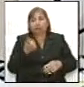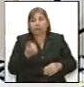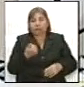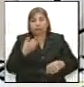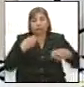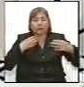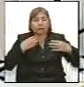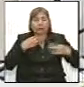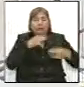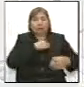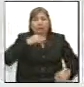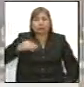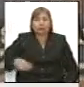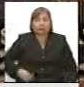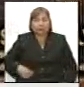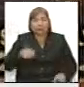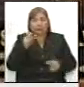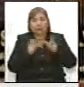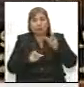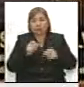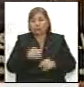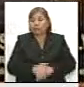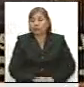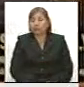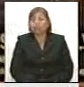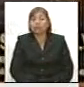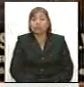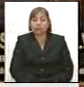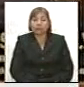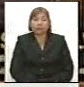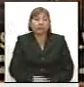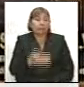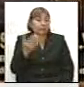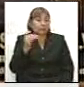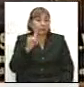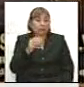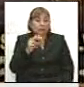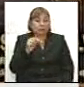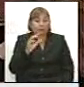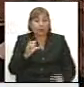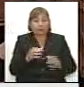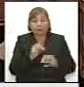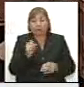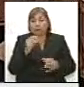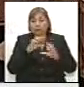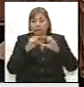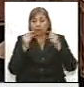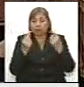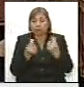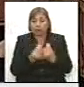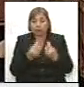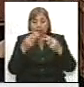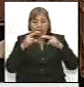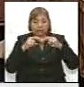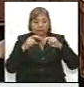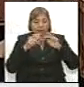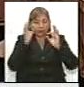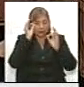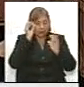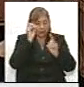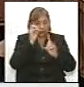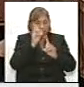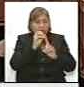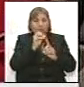es el Ministerio Público. La presidenta de la Comisión de Ética, Yanet Sánchez, dijo que en su grupo todas las denuncias se investigan con